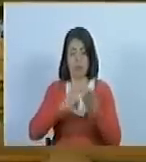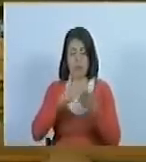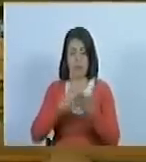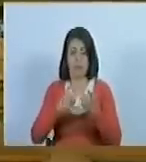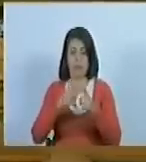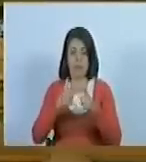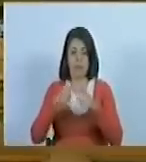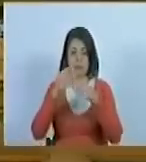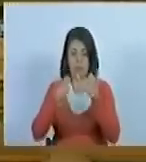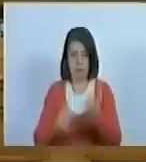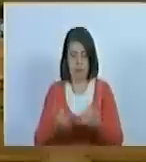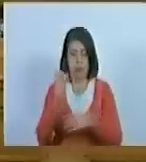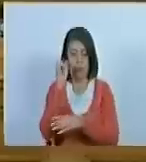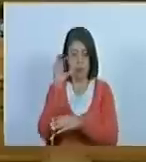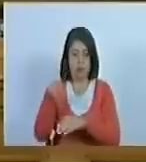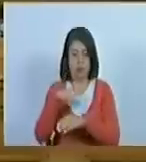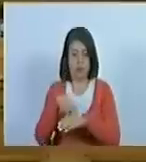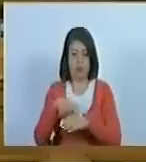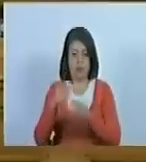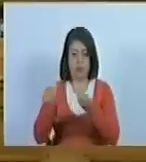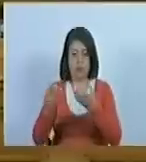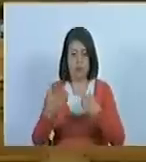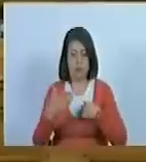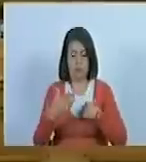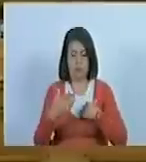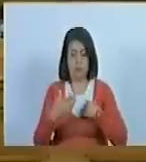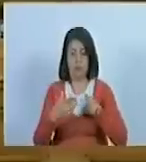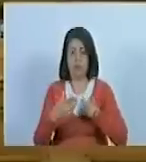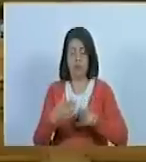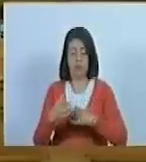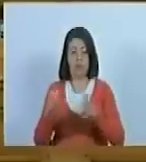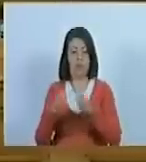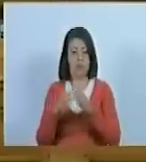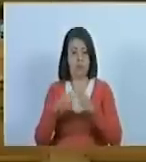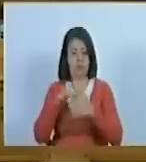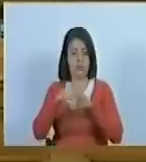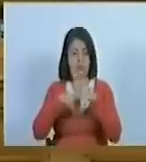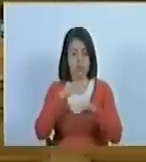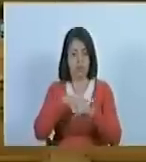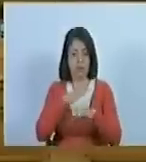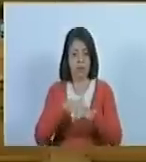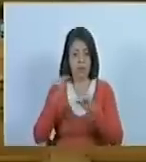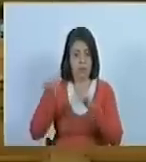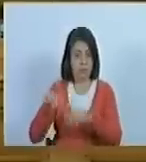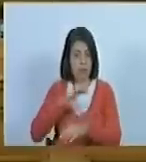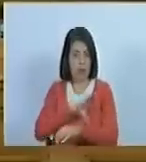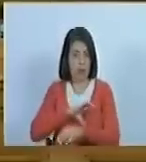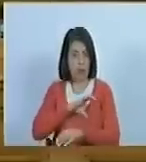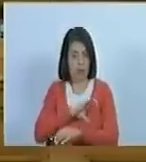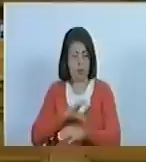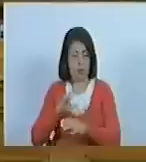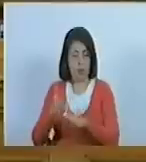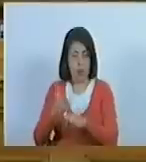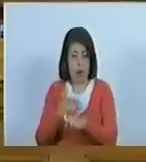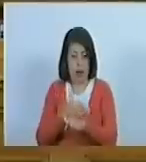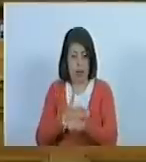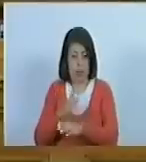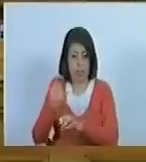y esta Asamblea Nacional debe recibir en la sesión ordinaria del próximo jueves por parte del comité